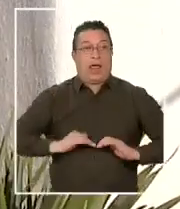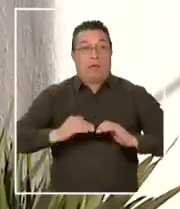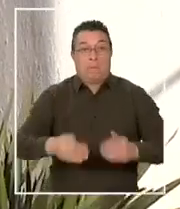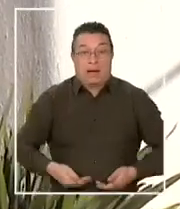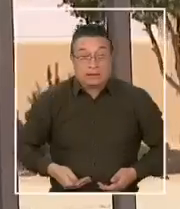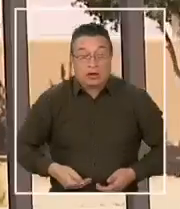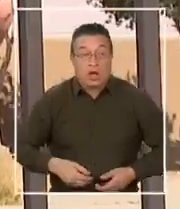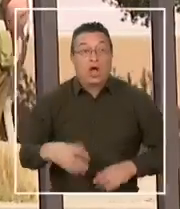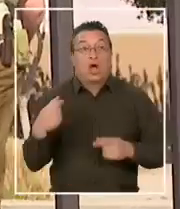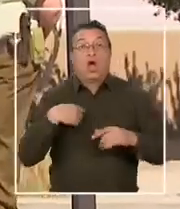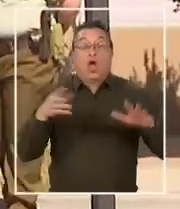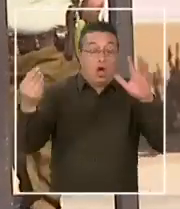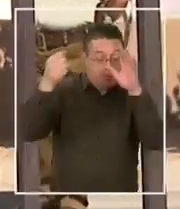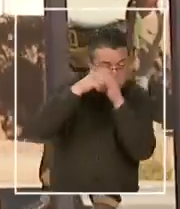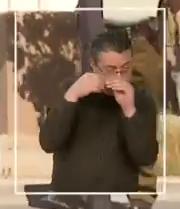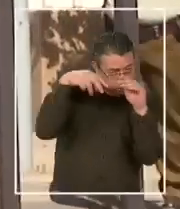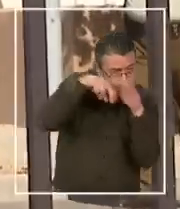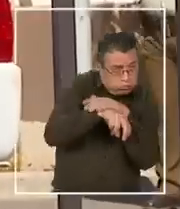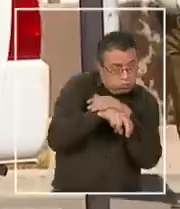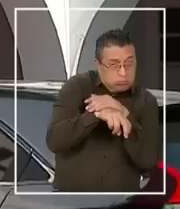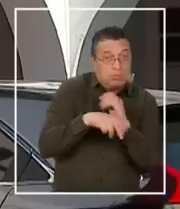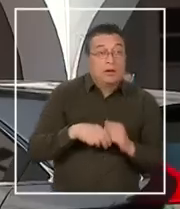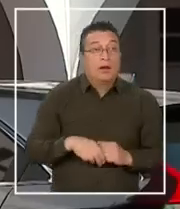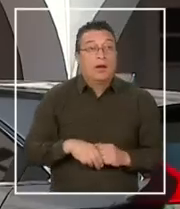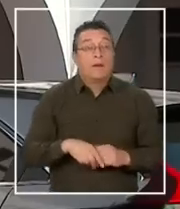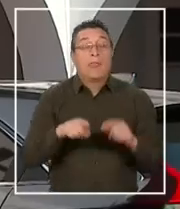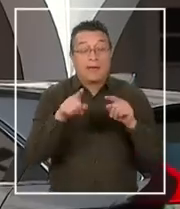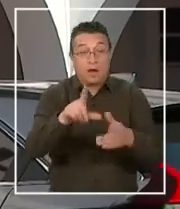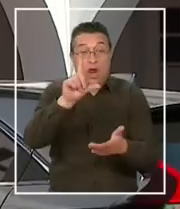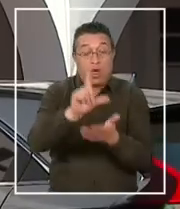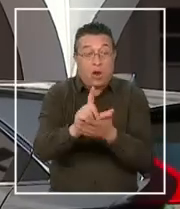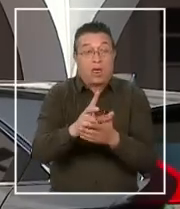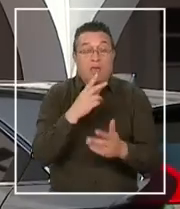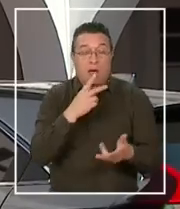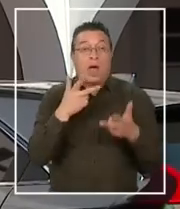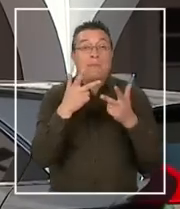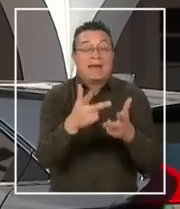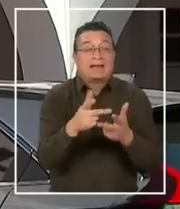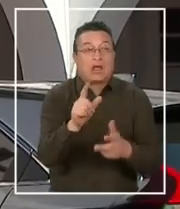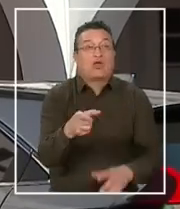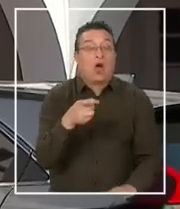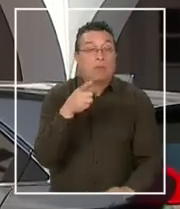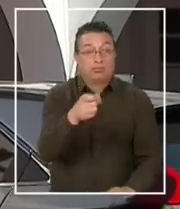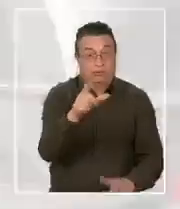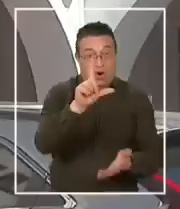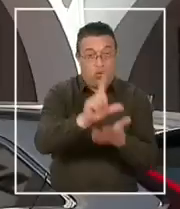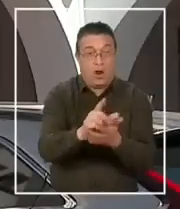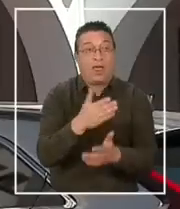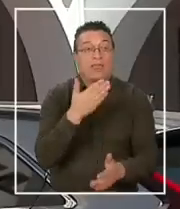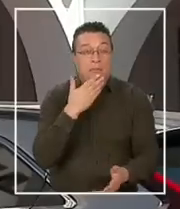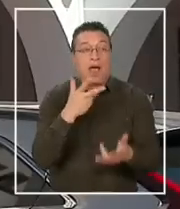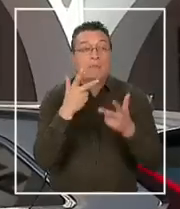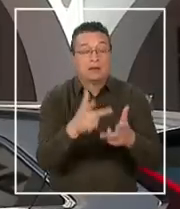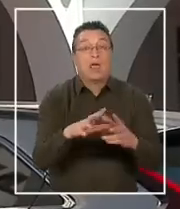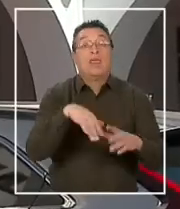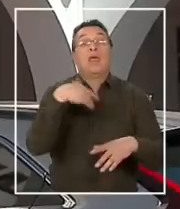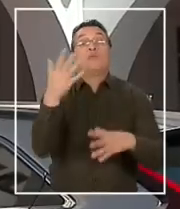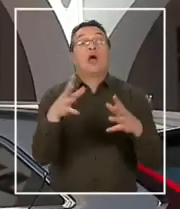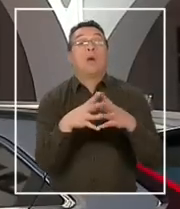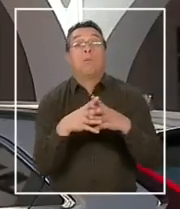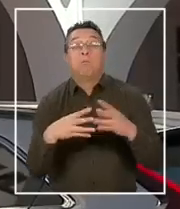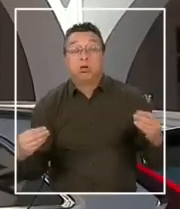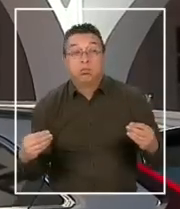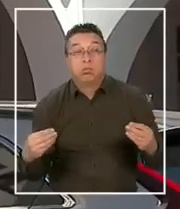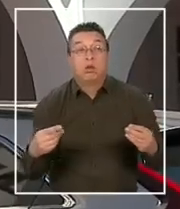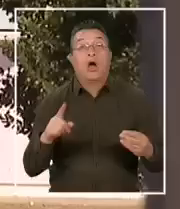refugió bajo la ropa de cama. Y en el lugar efectúa un disparo, amenazando también a la víctima que se encontraba en el lugar. Posteriormente se da la fuga sin lograr